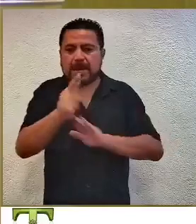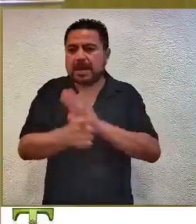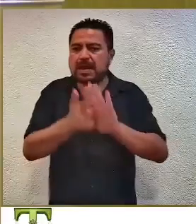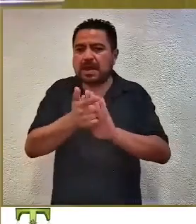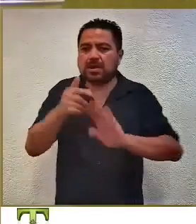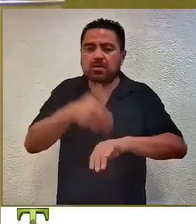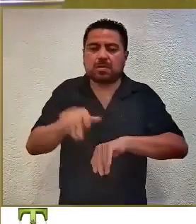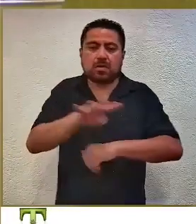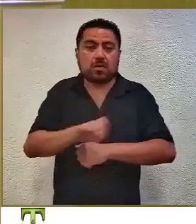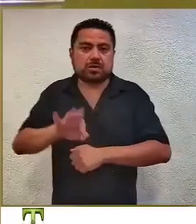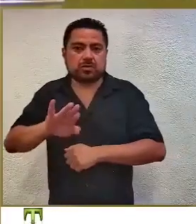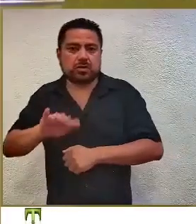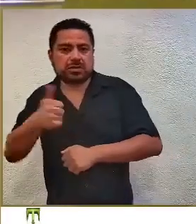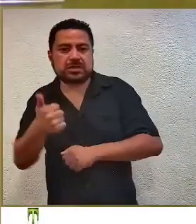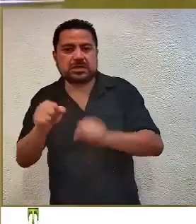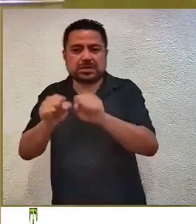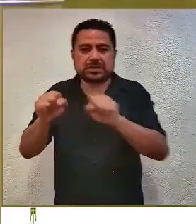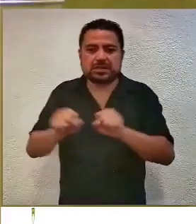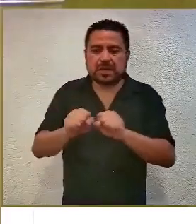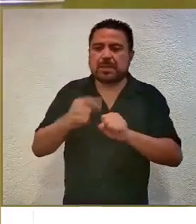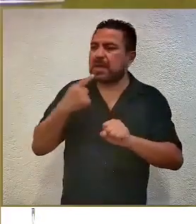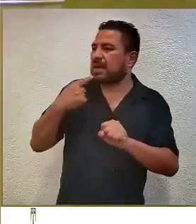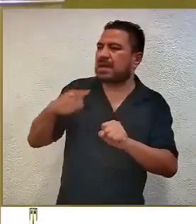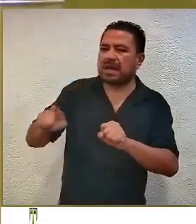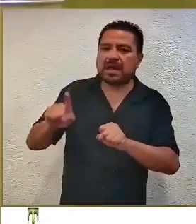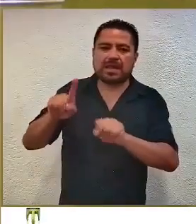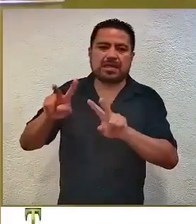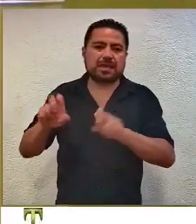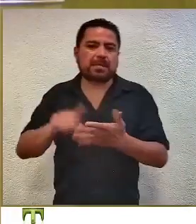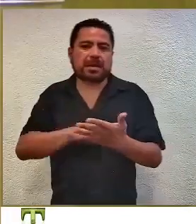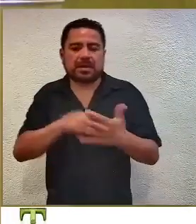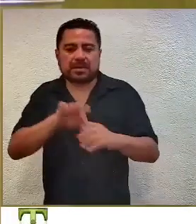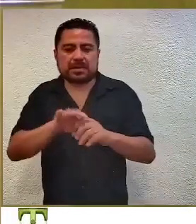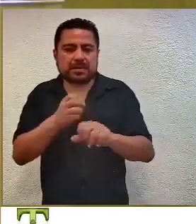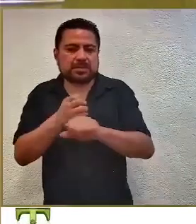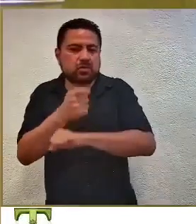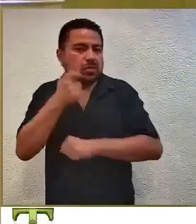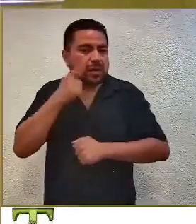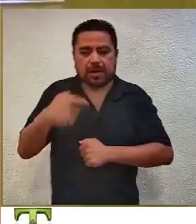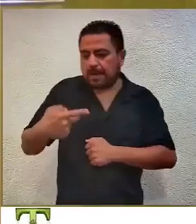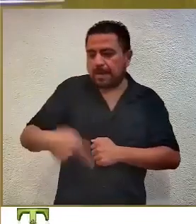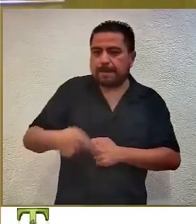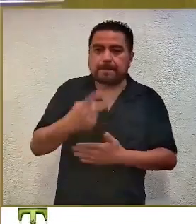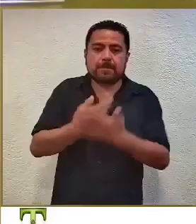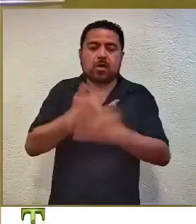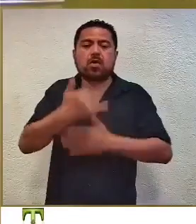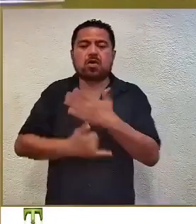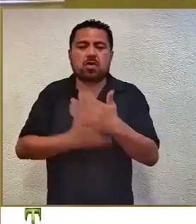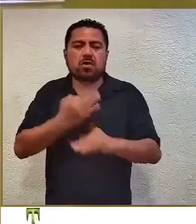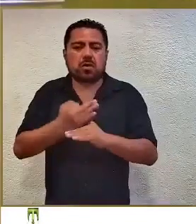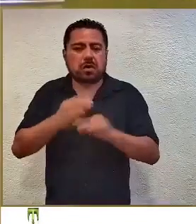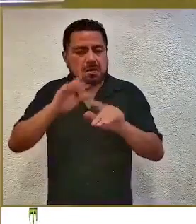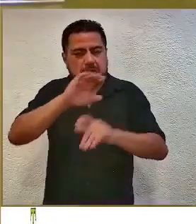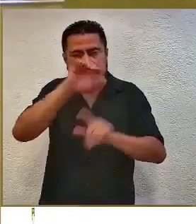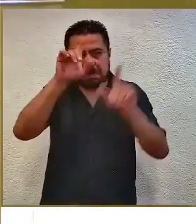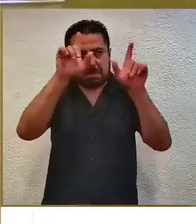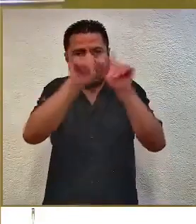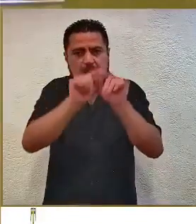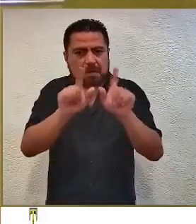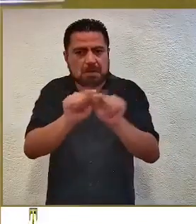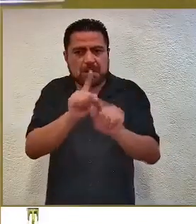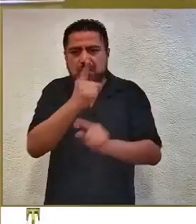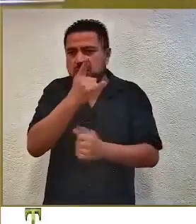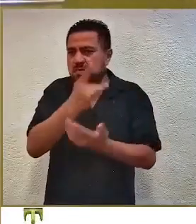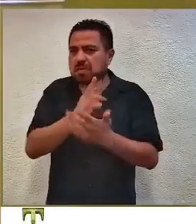número 456 del Sistema de Medios de Impugnación en materia electoral del Estado de Guerrero. El proyecto de resolución concluye con el siguiente punto